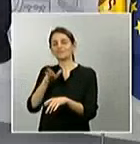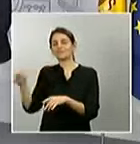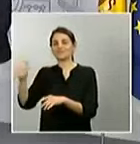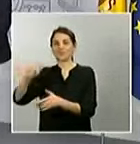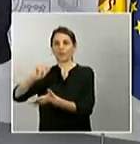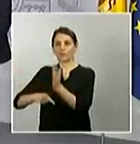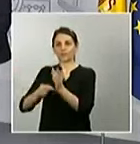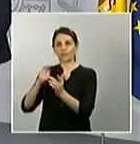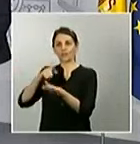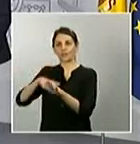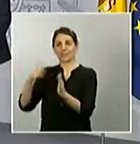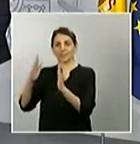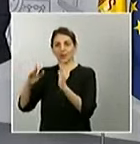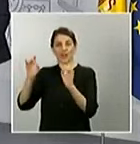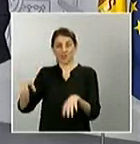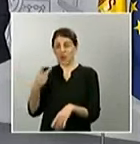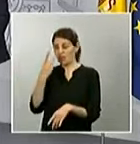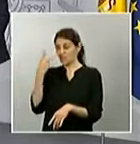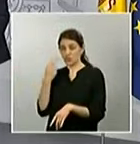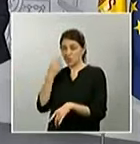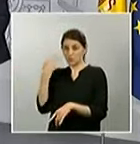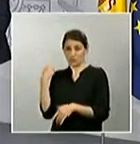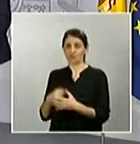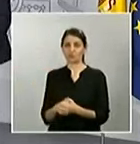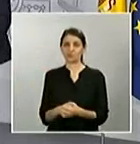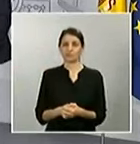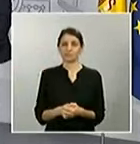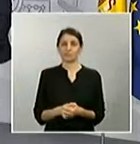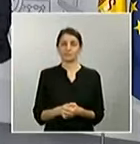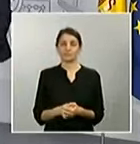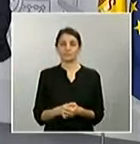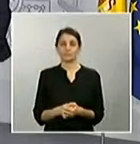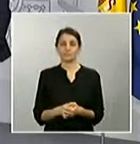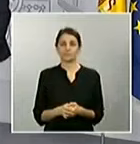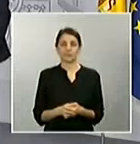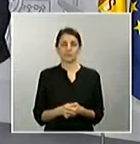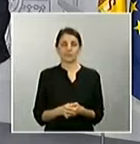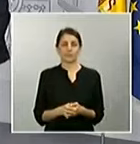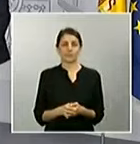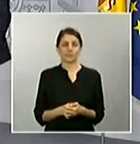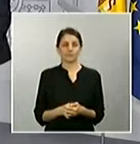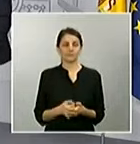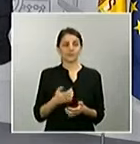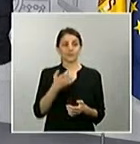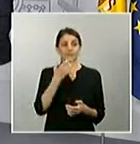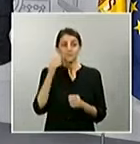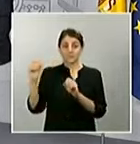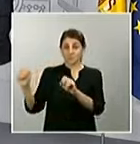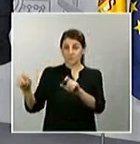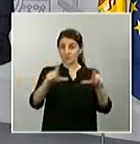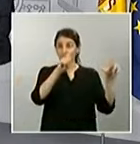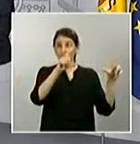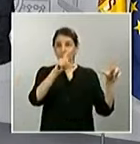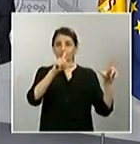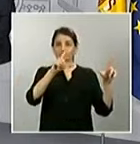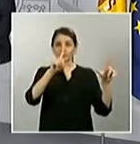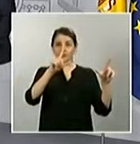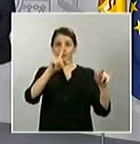si queramos si queremos mirar y ya paso la siguiente transparencia por regímenes por regímenes